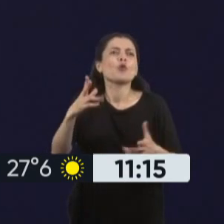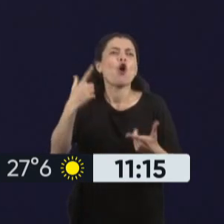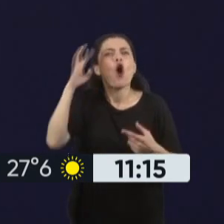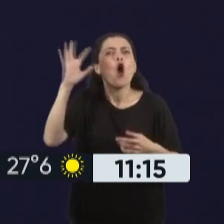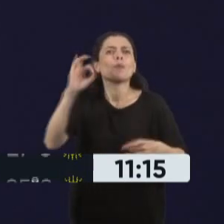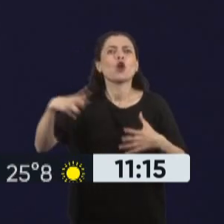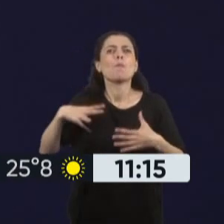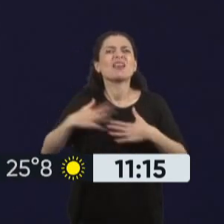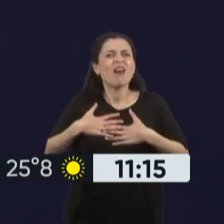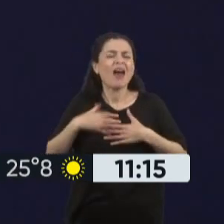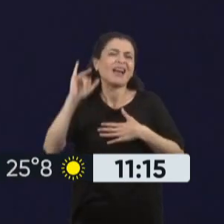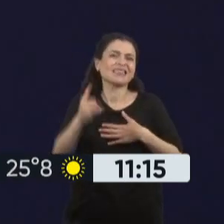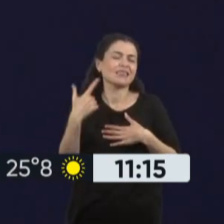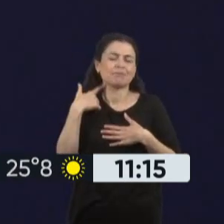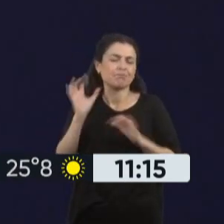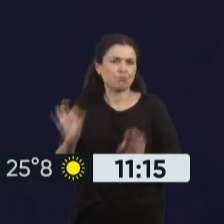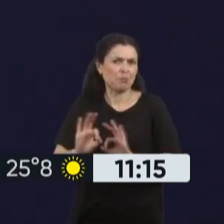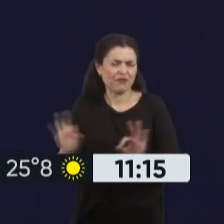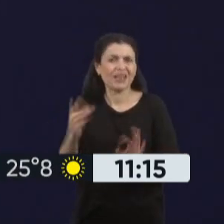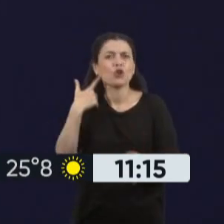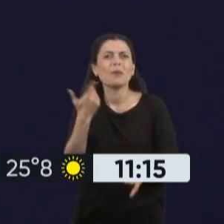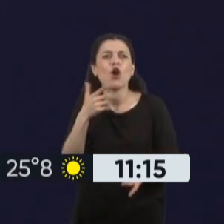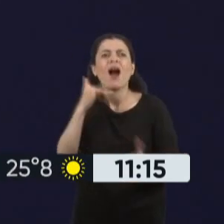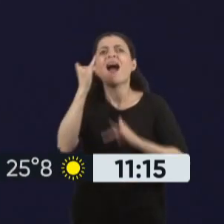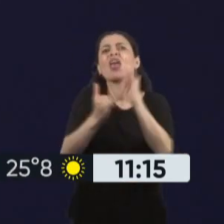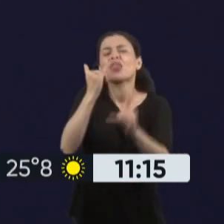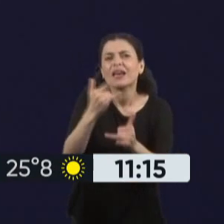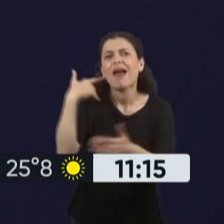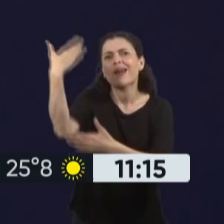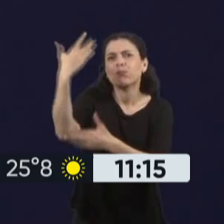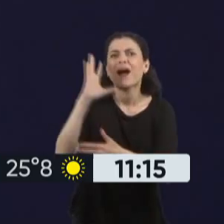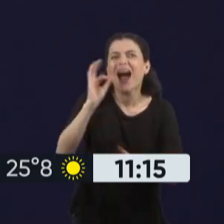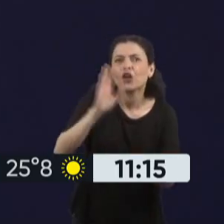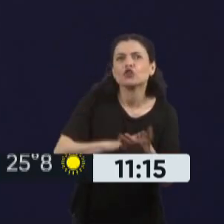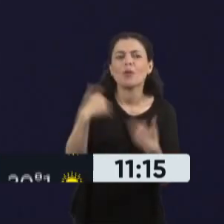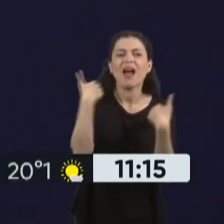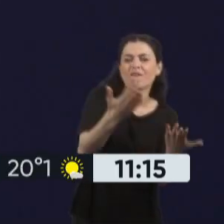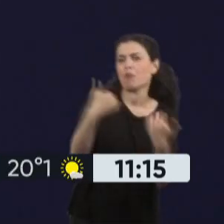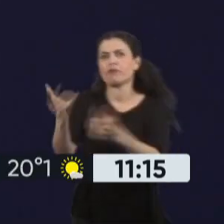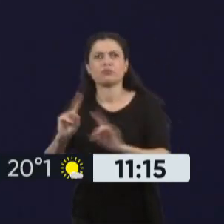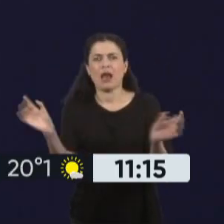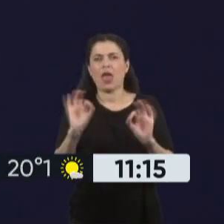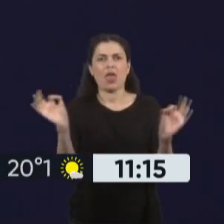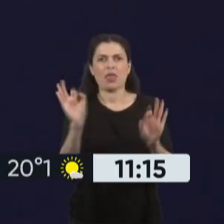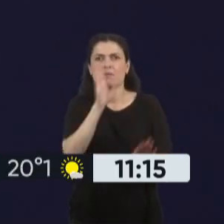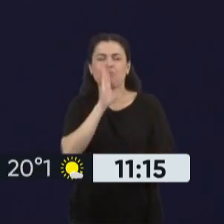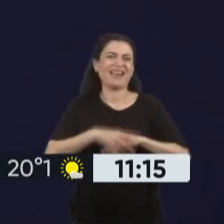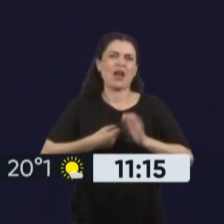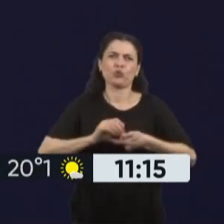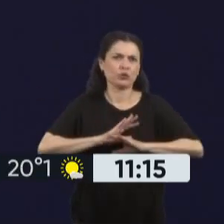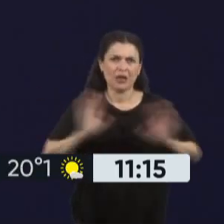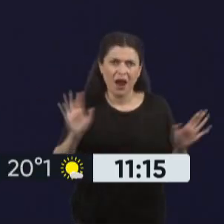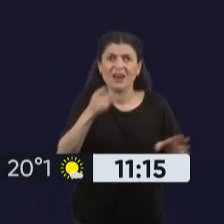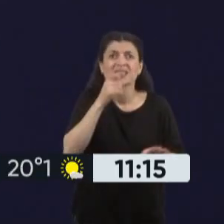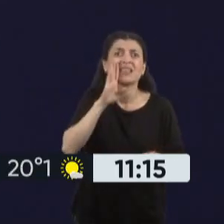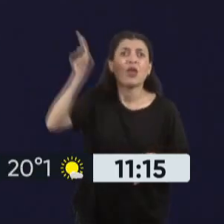pueda tener, no va a tomar posición porque la postura que tenemos para con Estados Unidos es independiente de